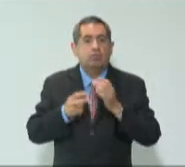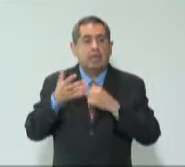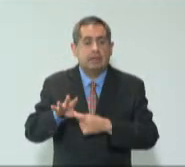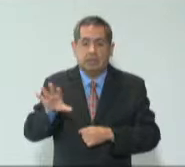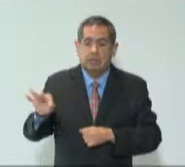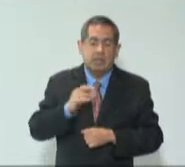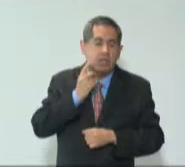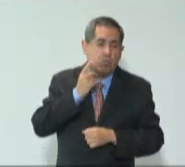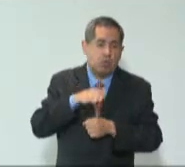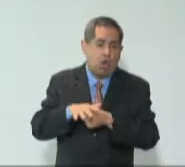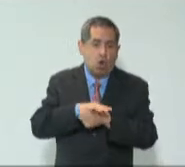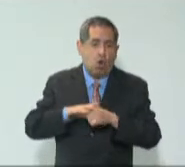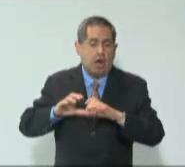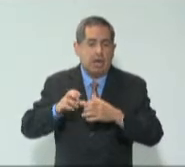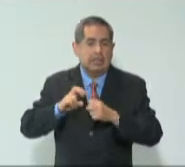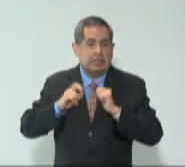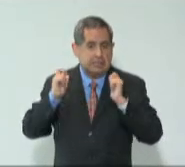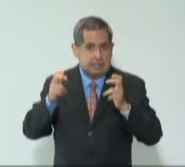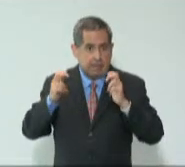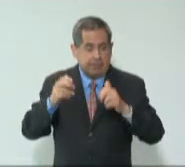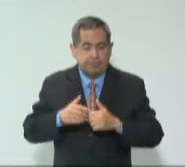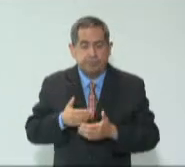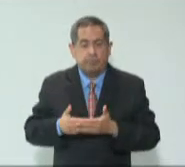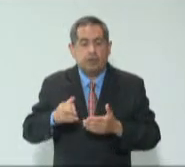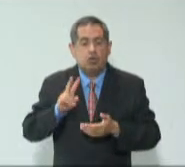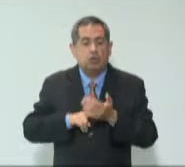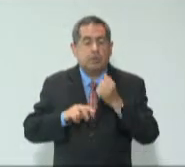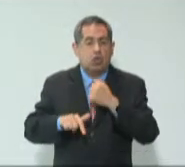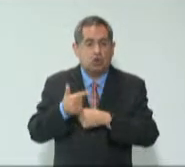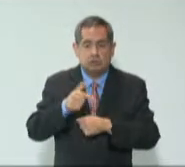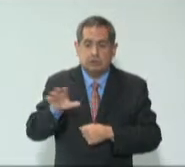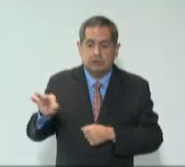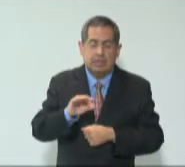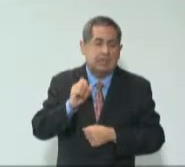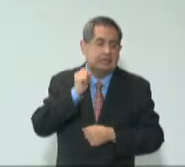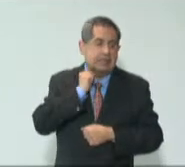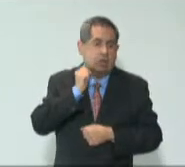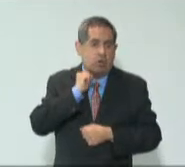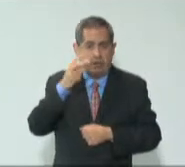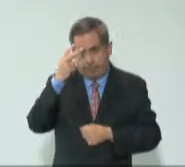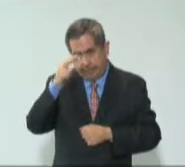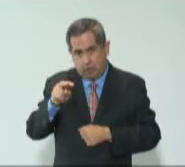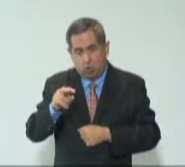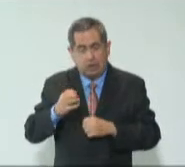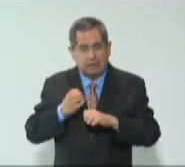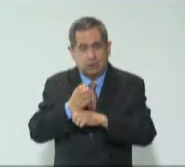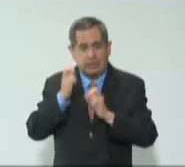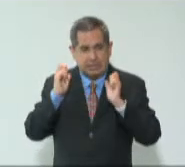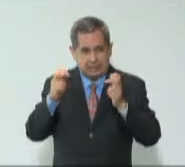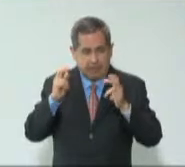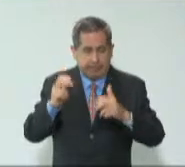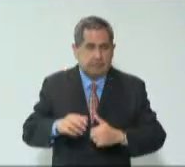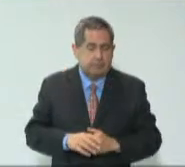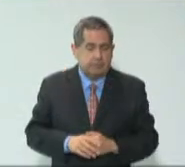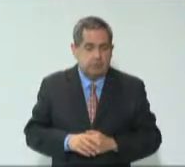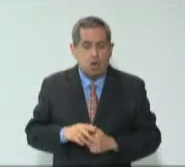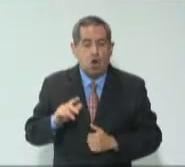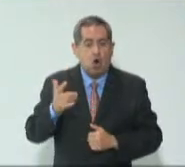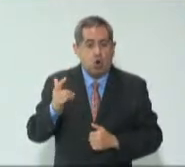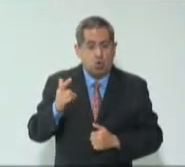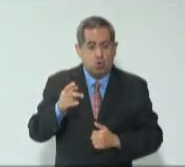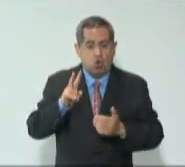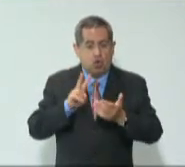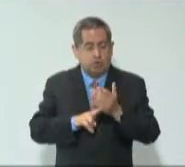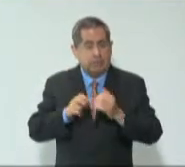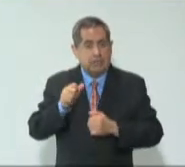diputado local en el congreso de Chiapas y en 2012 fue electo senador de la República por el estado de Chiapas en julio de